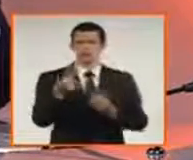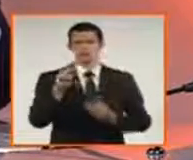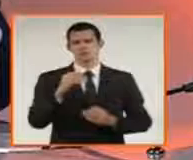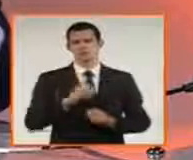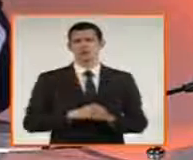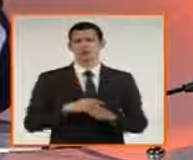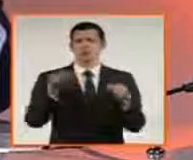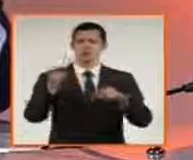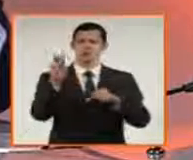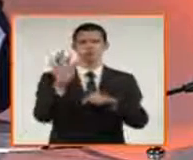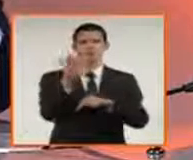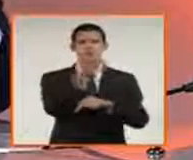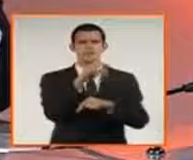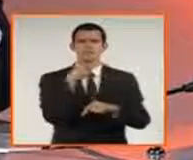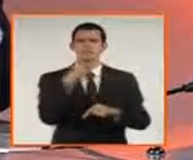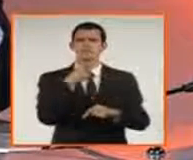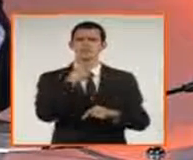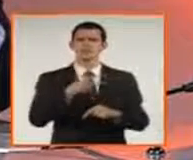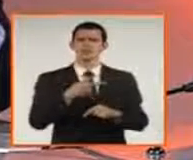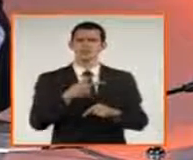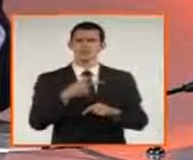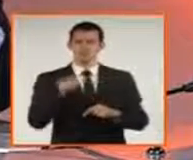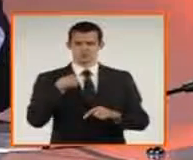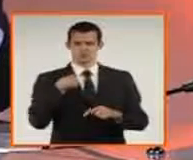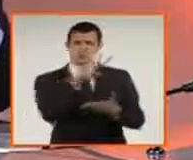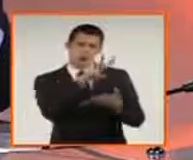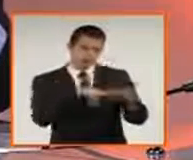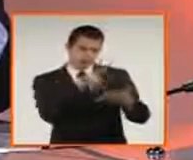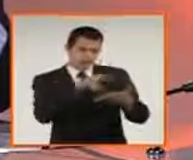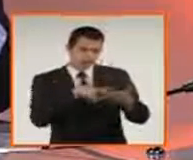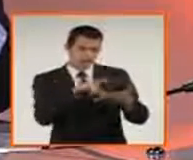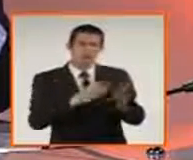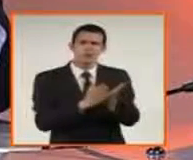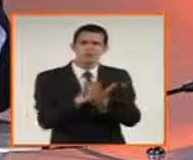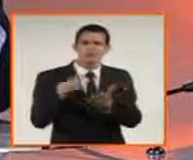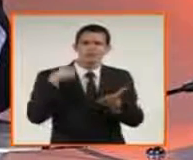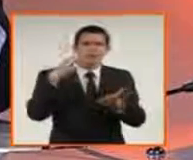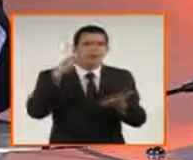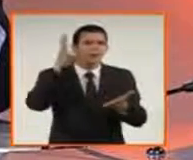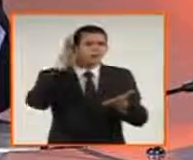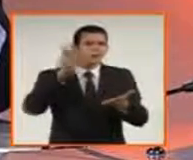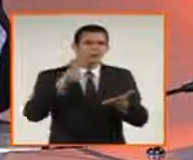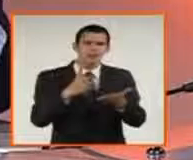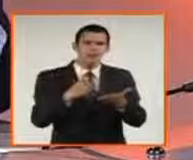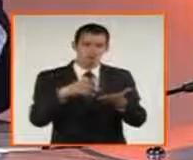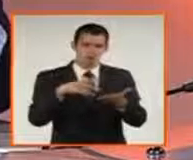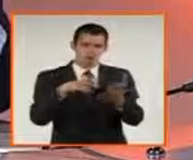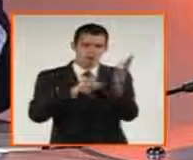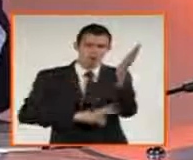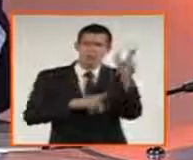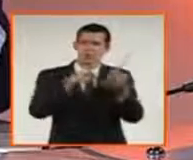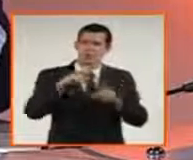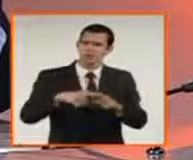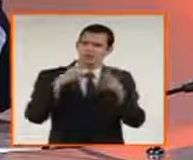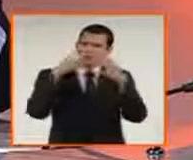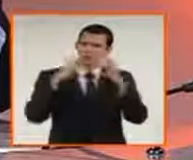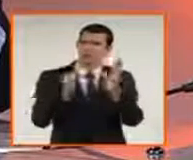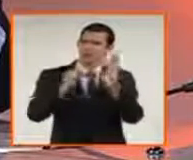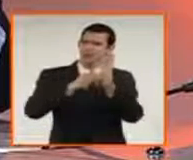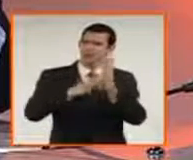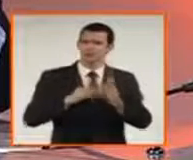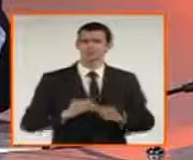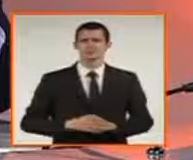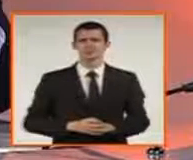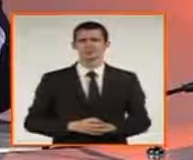más valores descubre en él. Doctora Ana María, el parentesco es eterno, se puede perder también. Antes